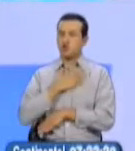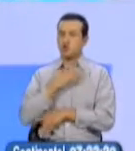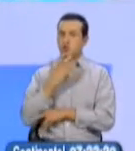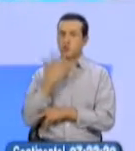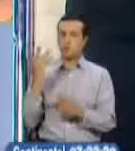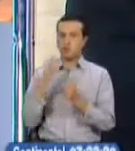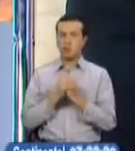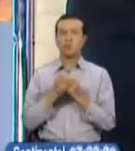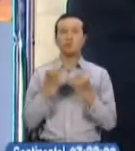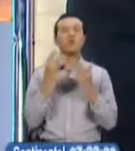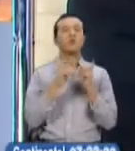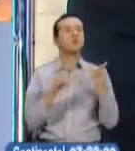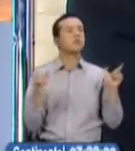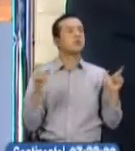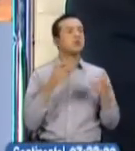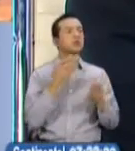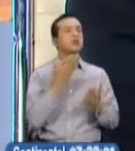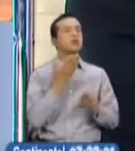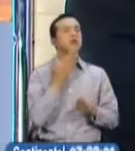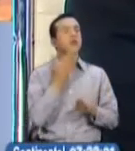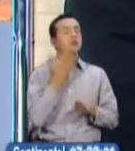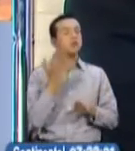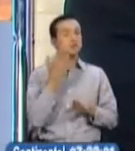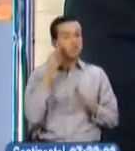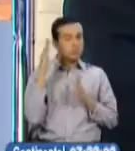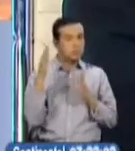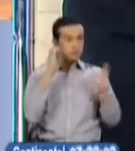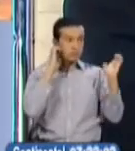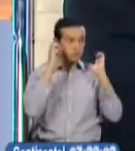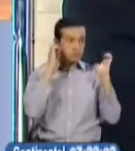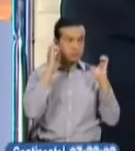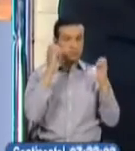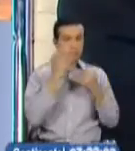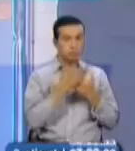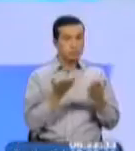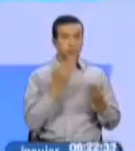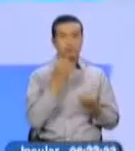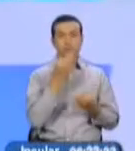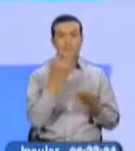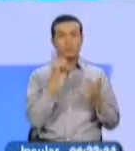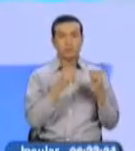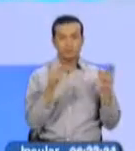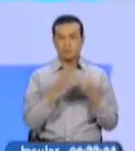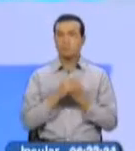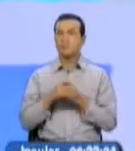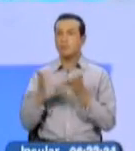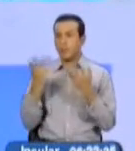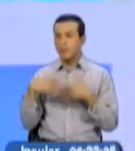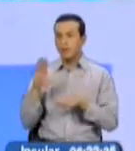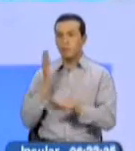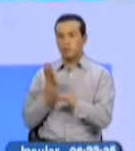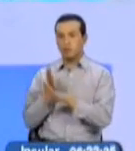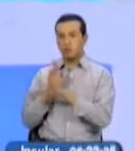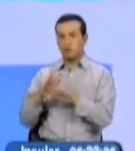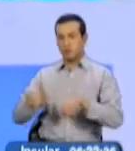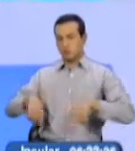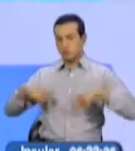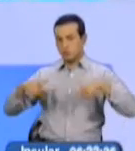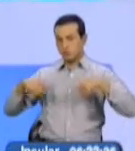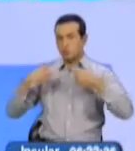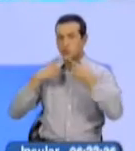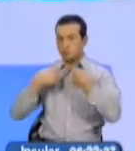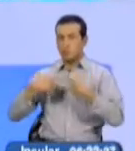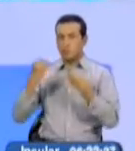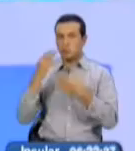las personas pretenden llegar con esta estrategia y política bueno de acuerdo a la propuesta de ley moreno